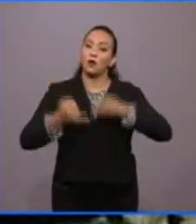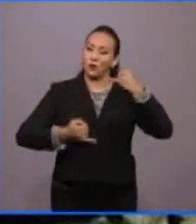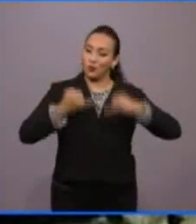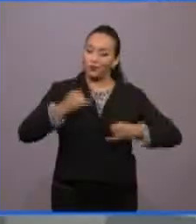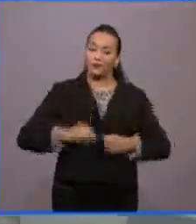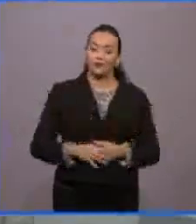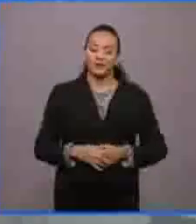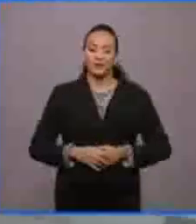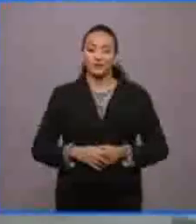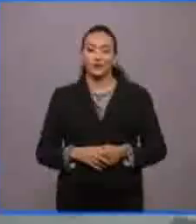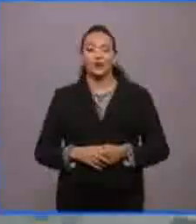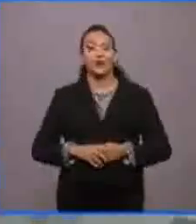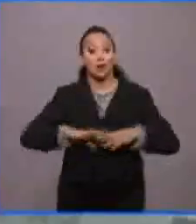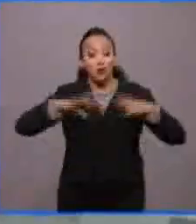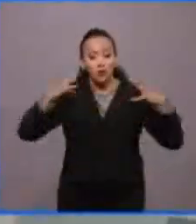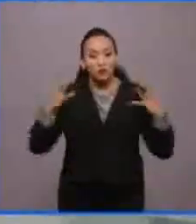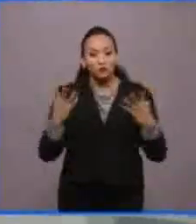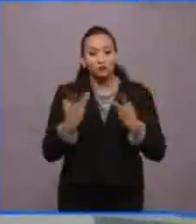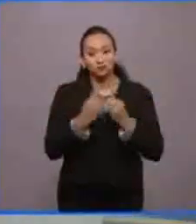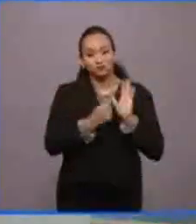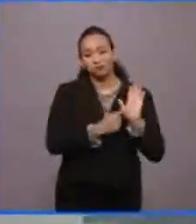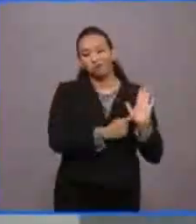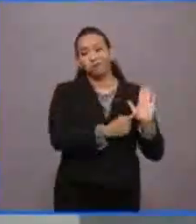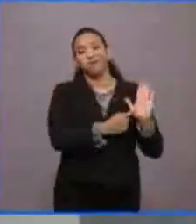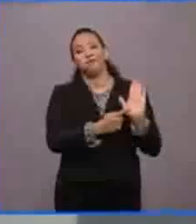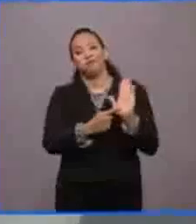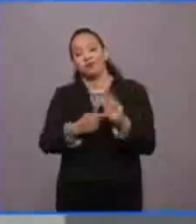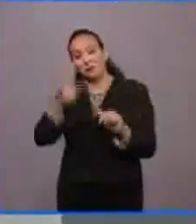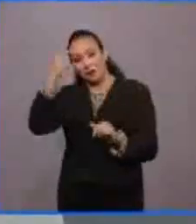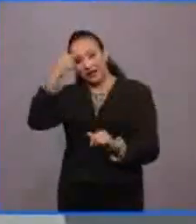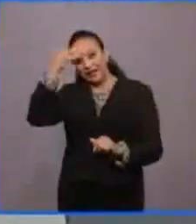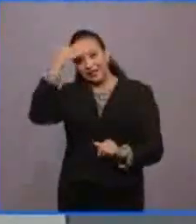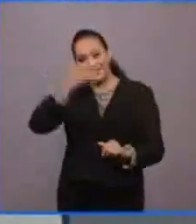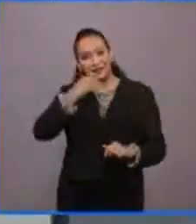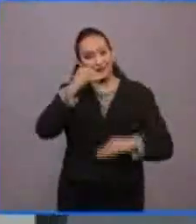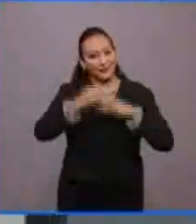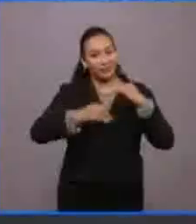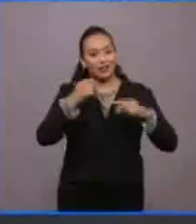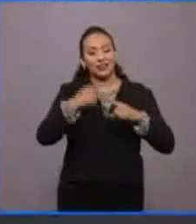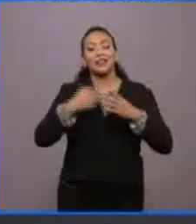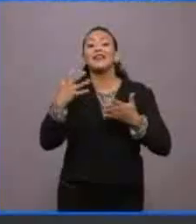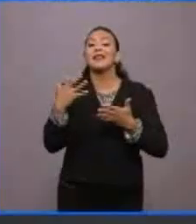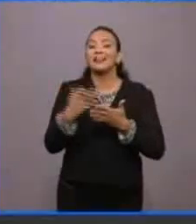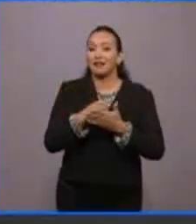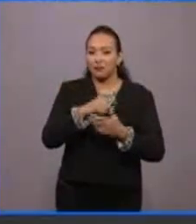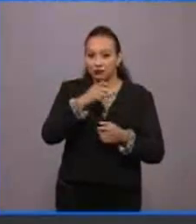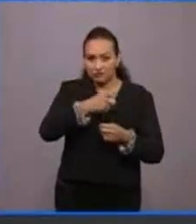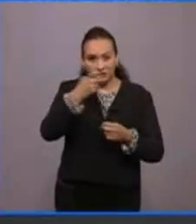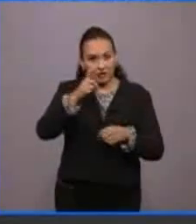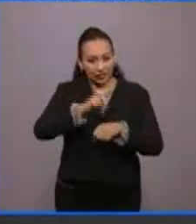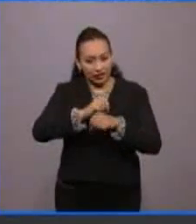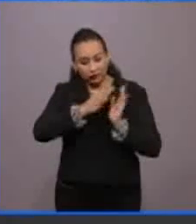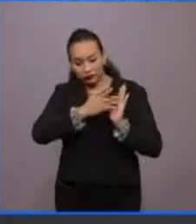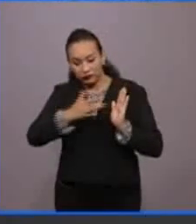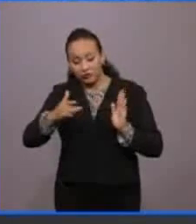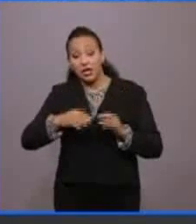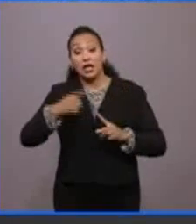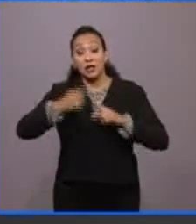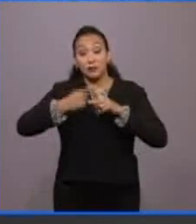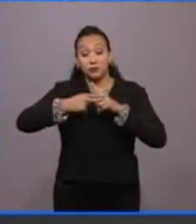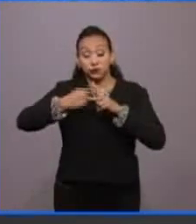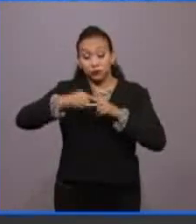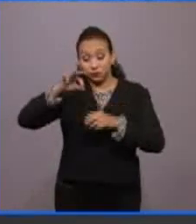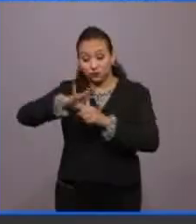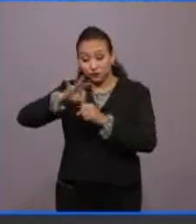distrito. Para dar seguimiento al inicio de la instalación de casillas, el desarrollo de la jornada electoral y el cómputo de